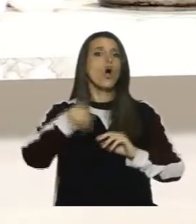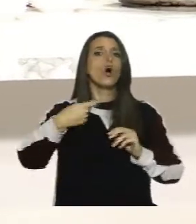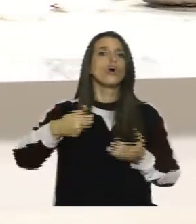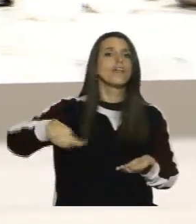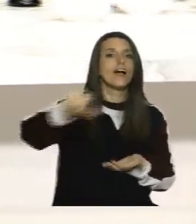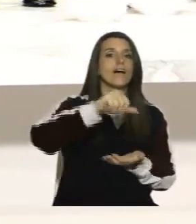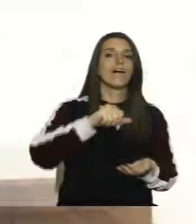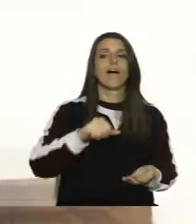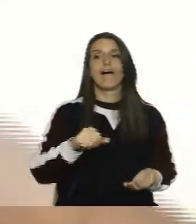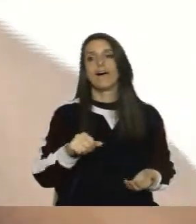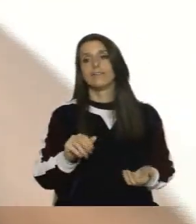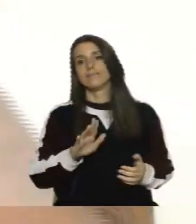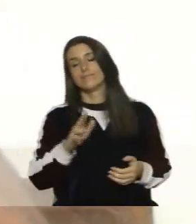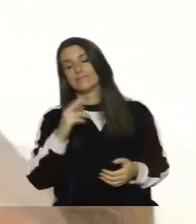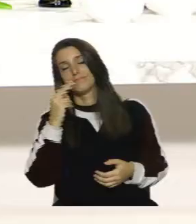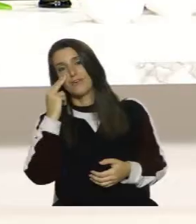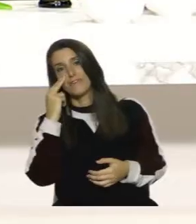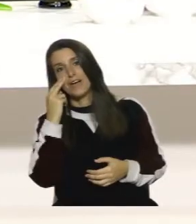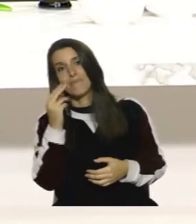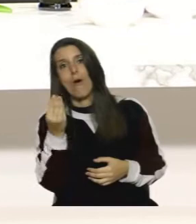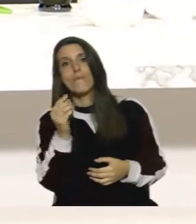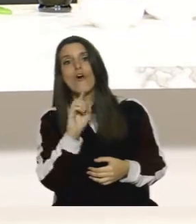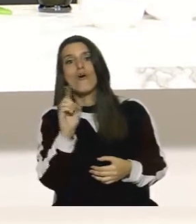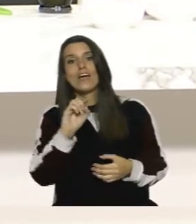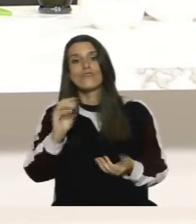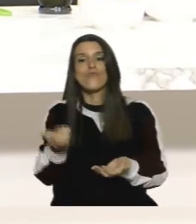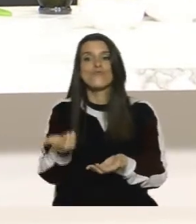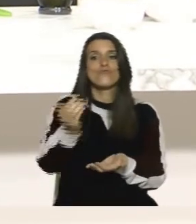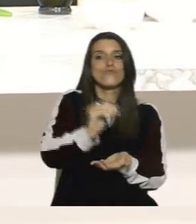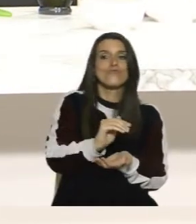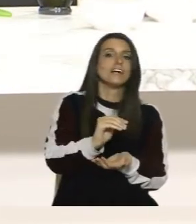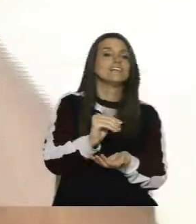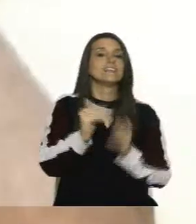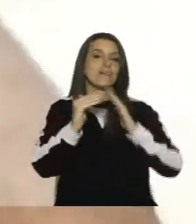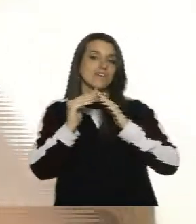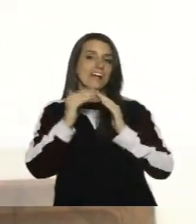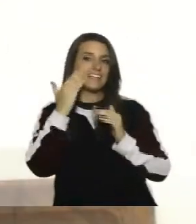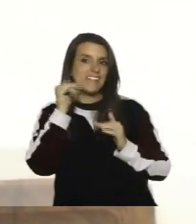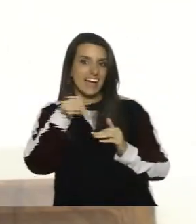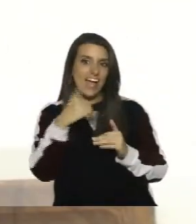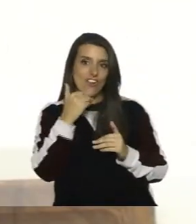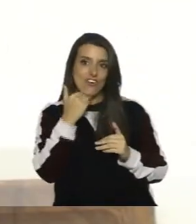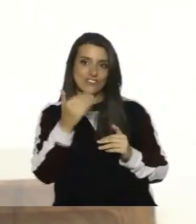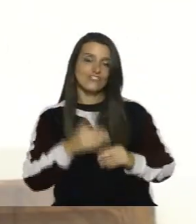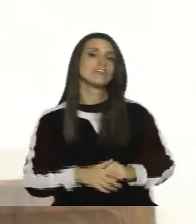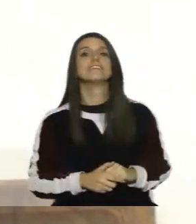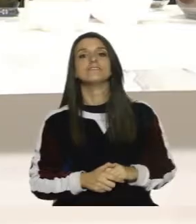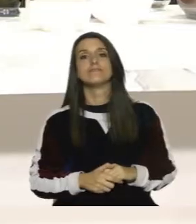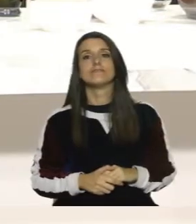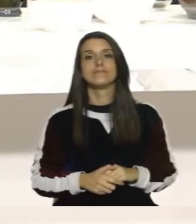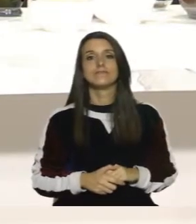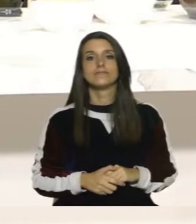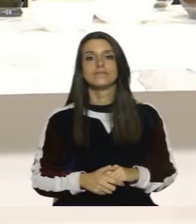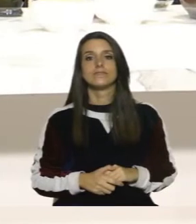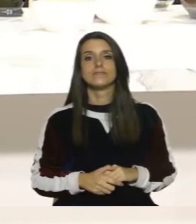el problema. Porque ¿cuál es la medida? Queso. No es el cucharón de mi casa. ¿No es el cucharón? Yo en casa sé, pero acá... Ahí, mirá cómo va quedando